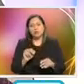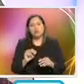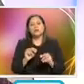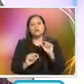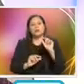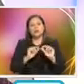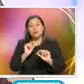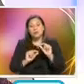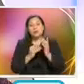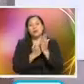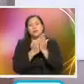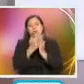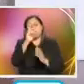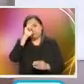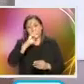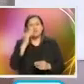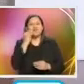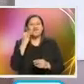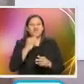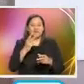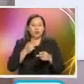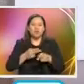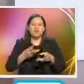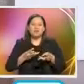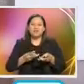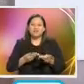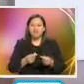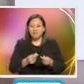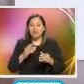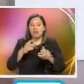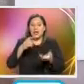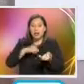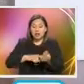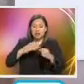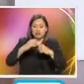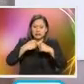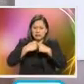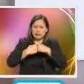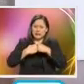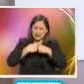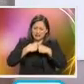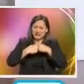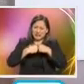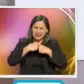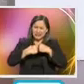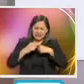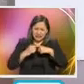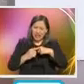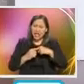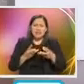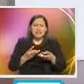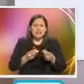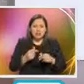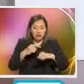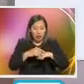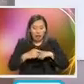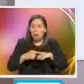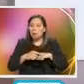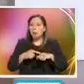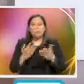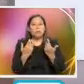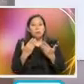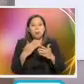avanzando con el paso del Sí, tiempo? va a avanzar, sí, avanza, normalmente avanza, porque el cartílago se va desgastando cada vez más hasta que ya prácticamente no existe cartílago